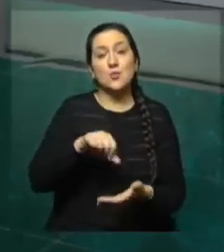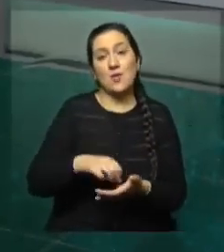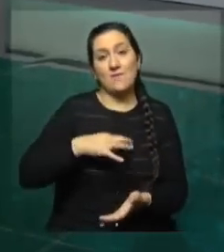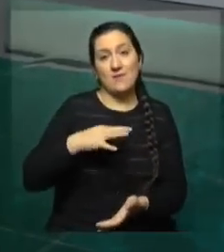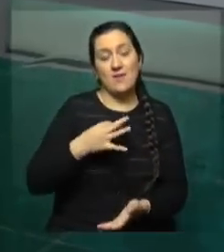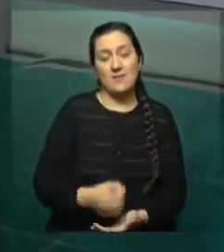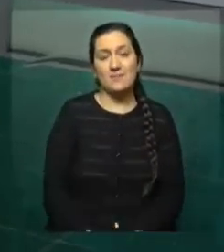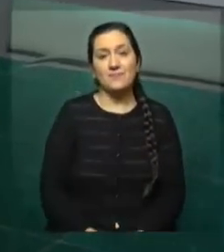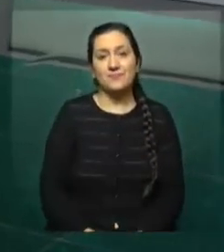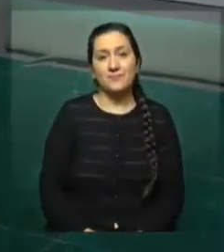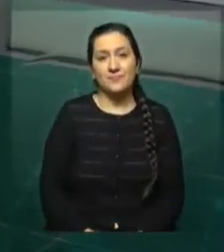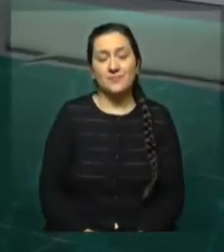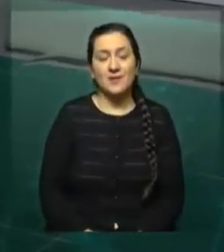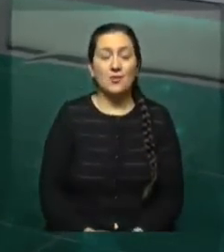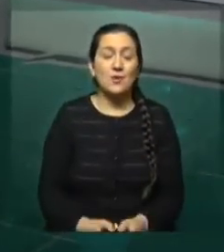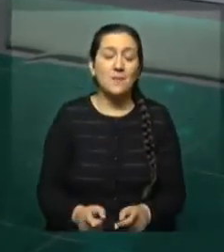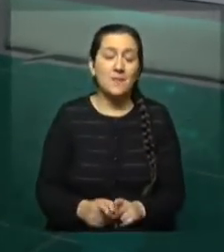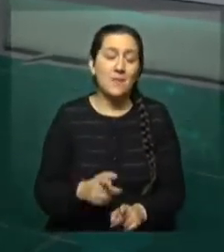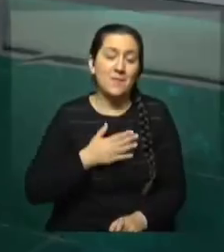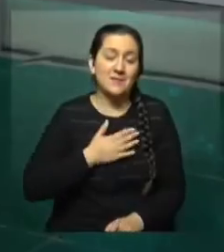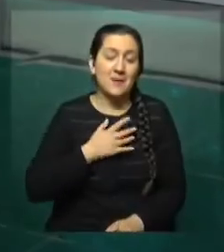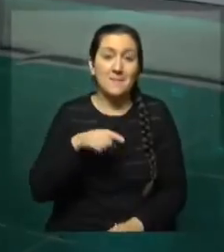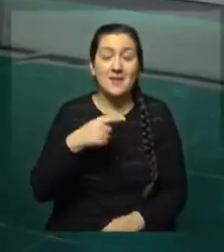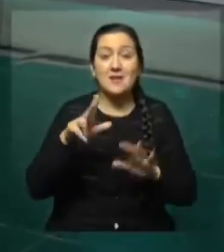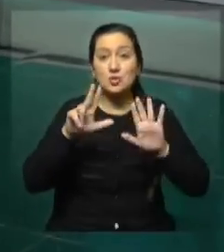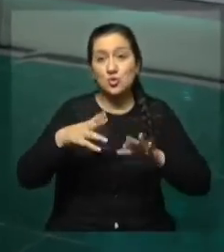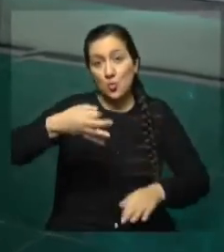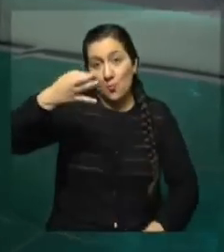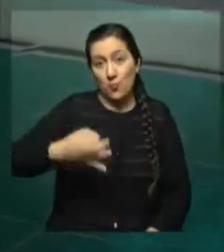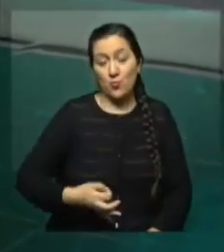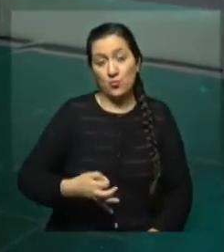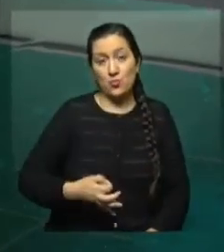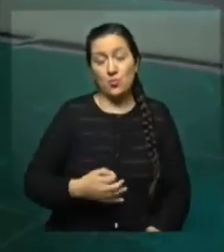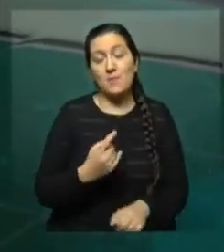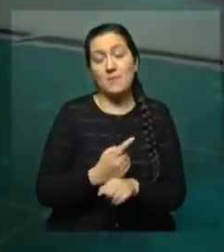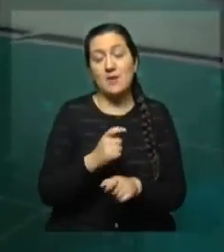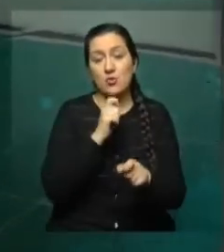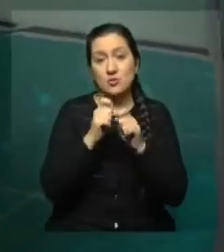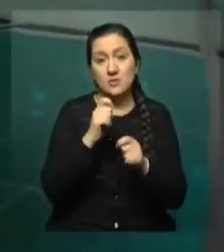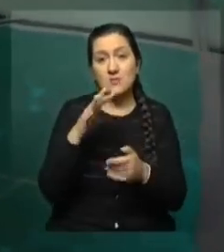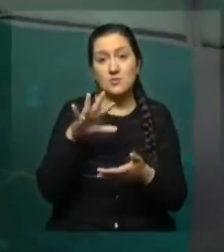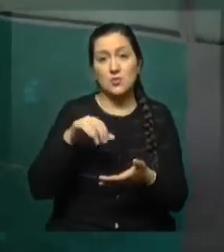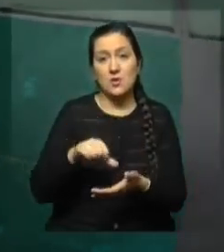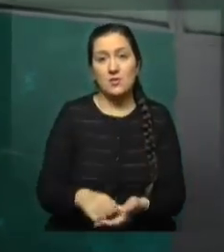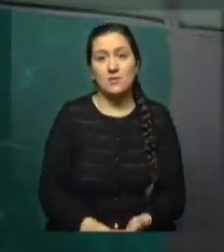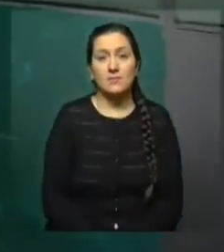y nos encontramos con el mismo gusto de siempre mañana a las ocho en punto con las primeras noticias de tv ciudad